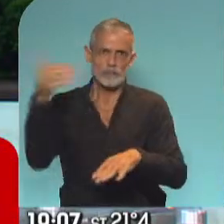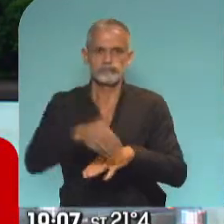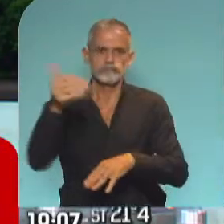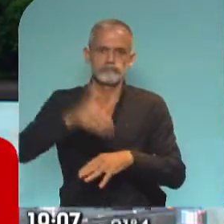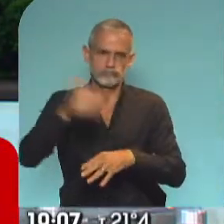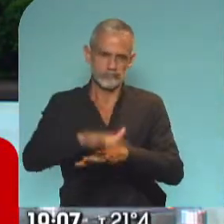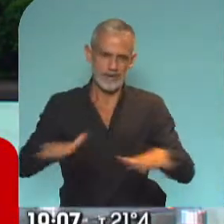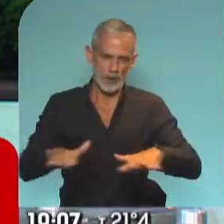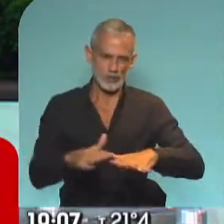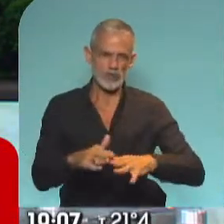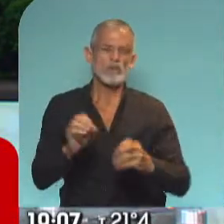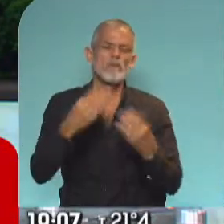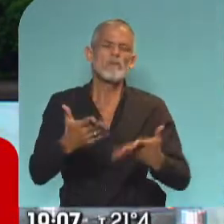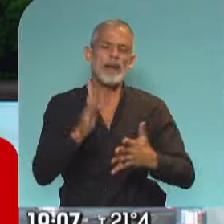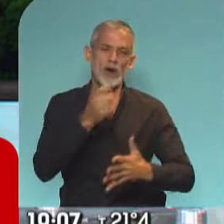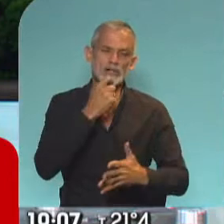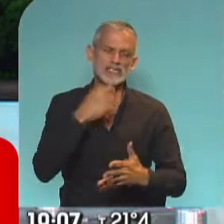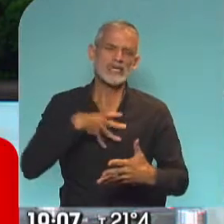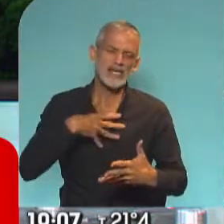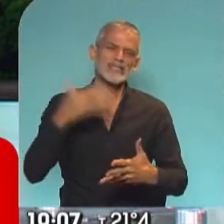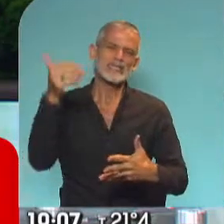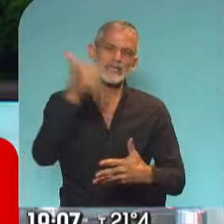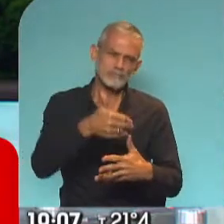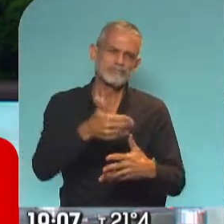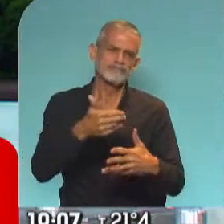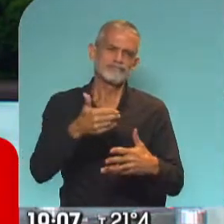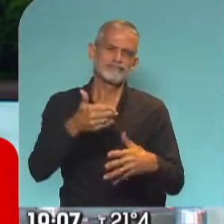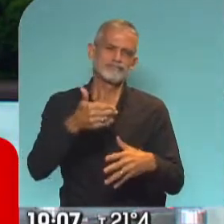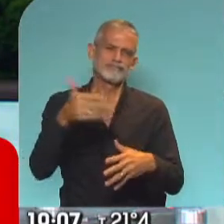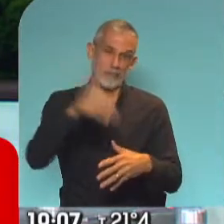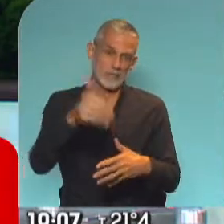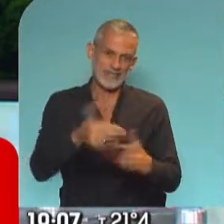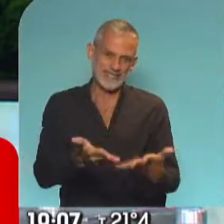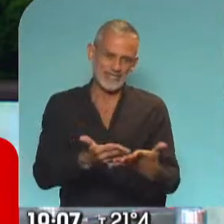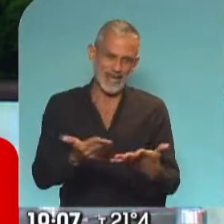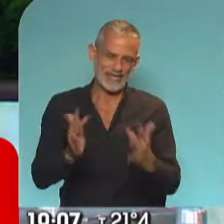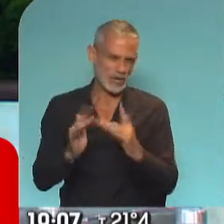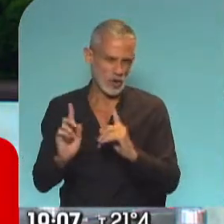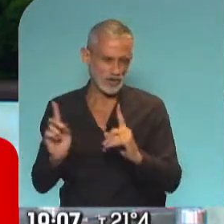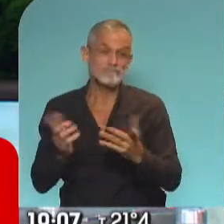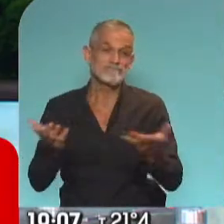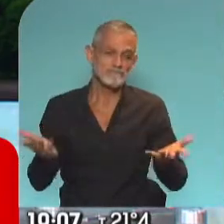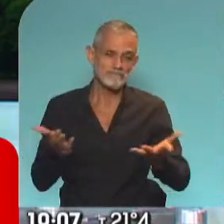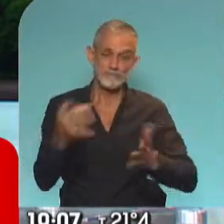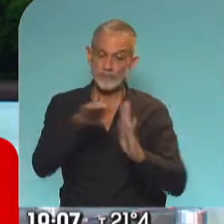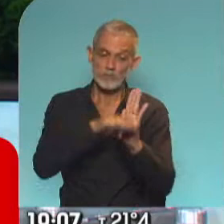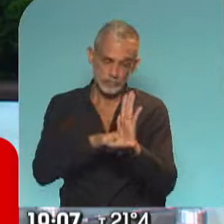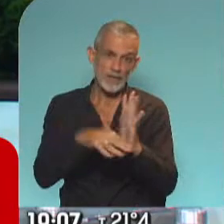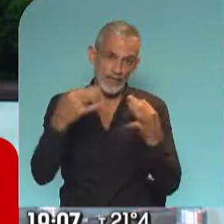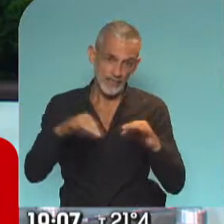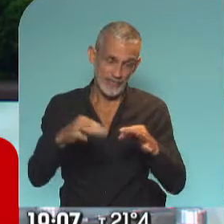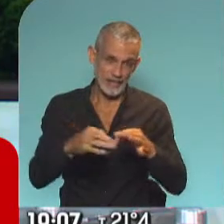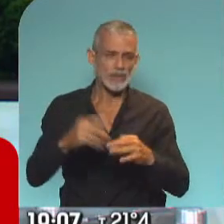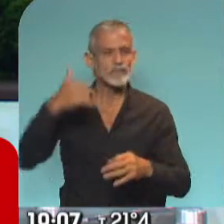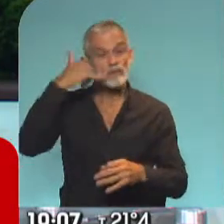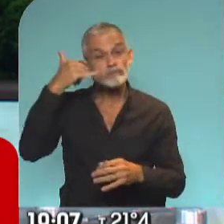la mejoría de las clases si son presenciales. Es lógico también que haya que establecer esos protocolos. Está en